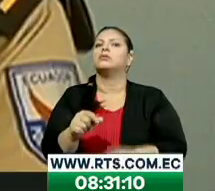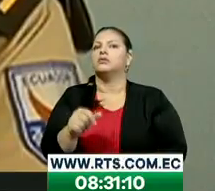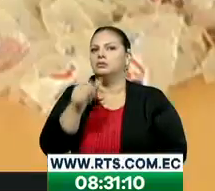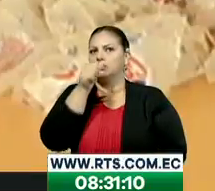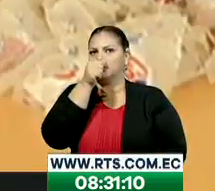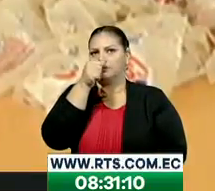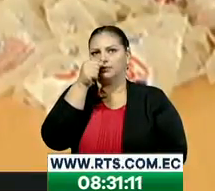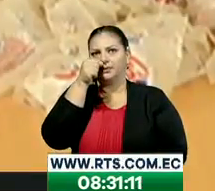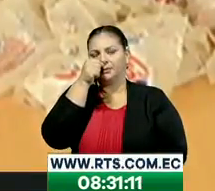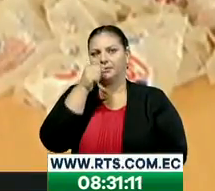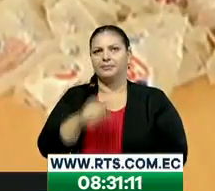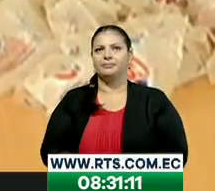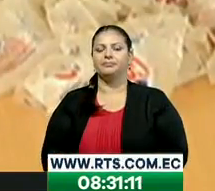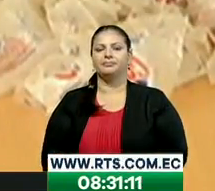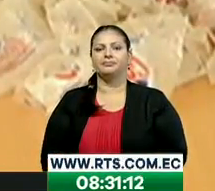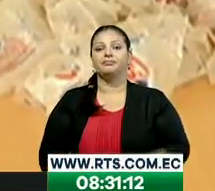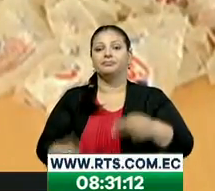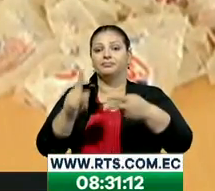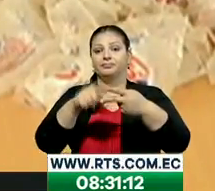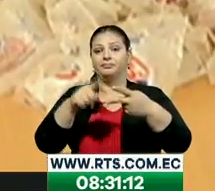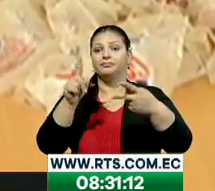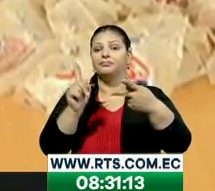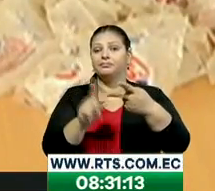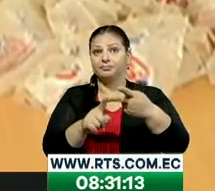heroína. En ambos operativos se logró que